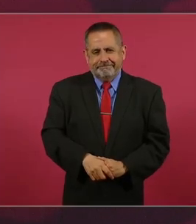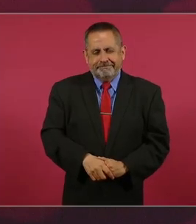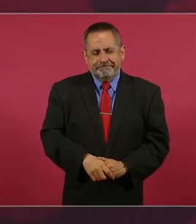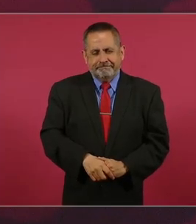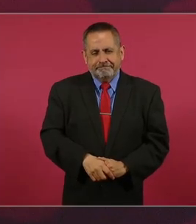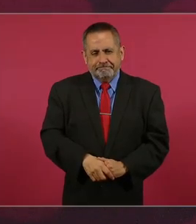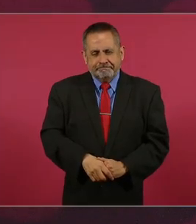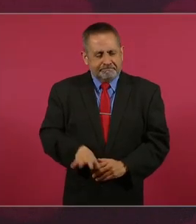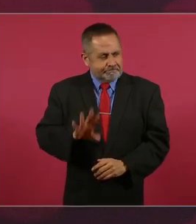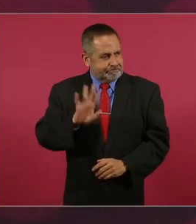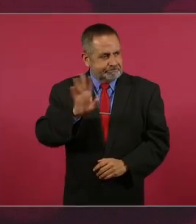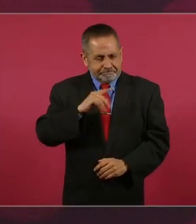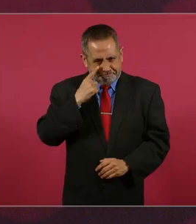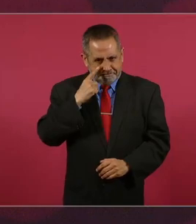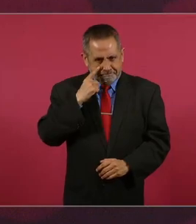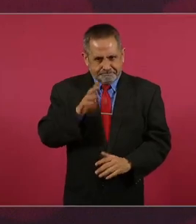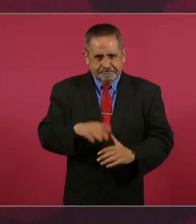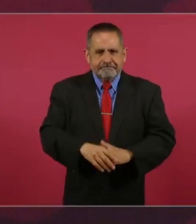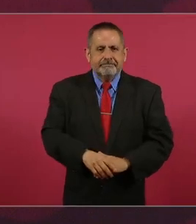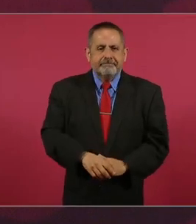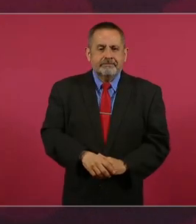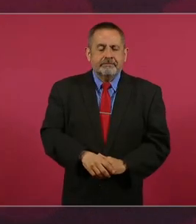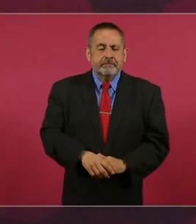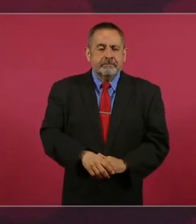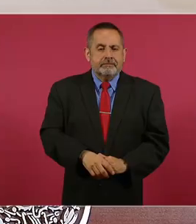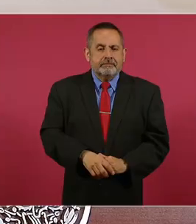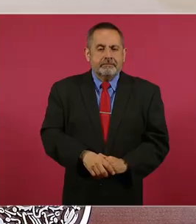Miren, ni